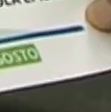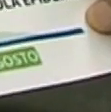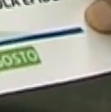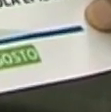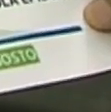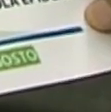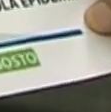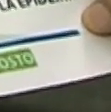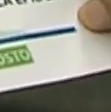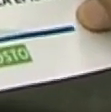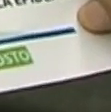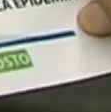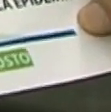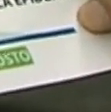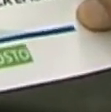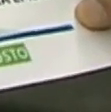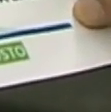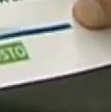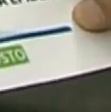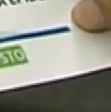desde el mismo 13